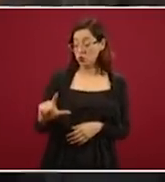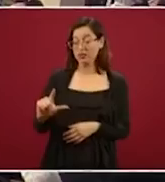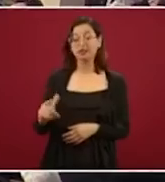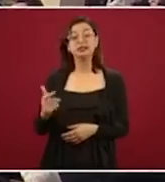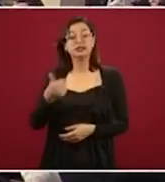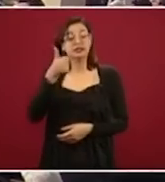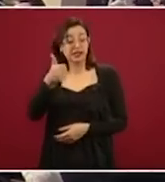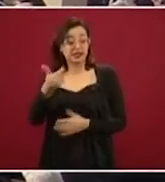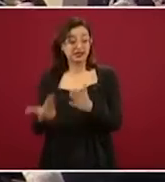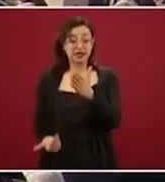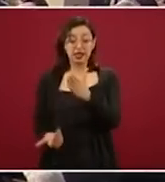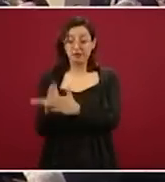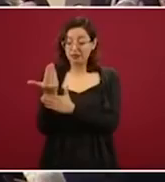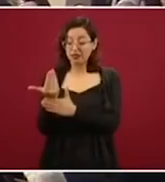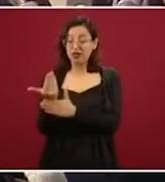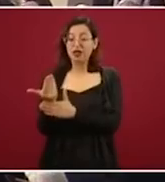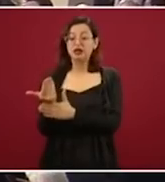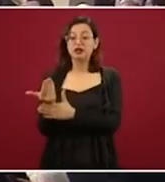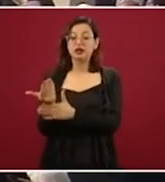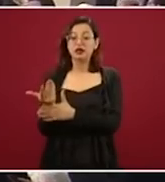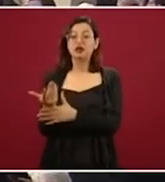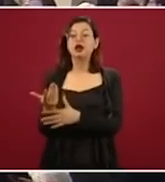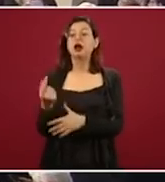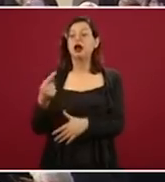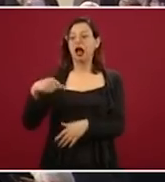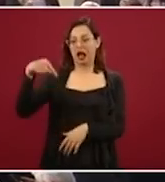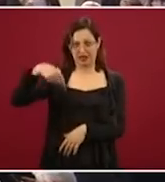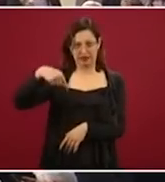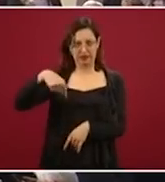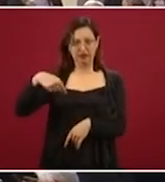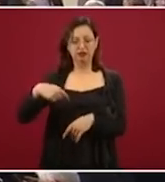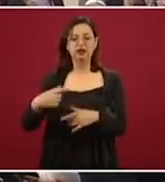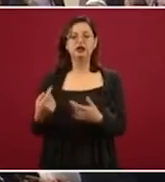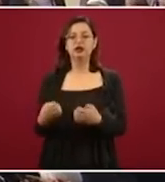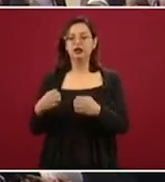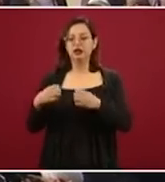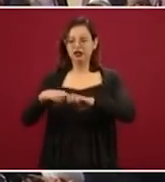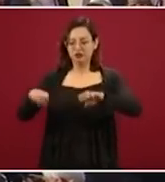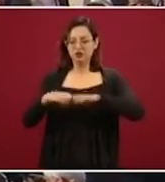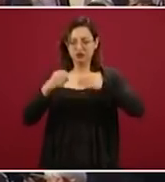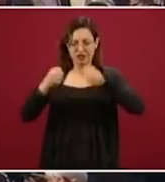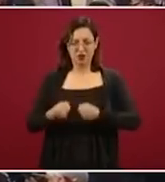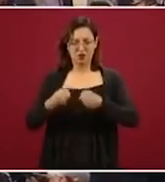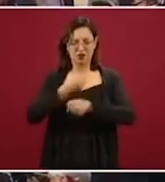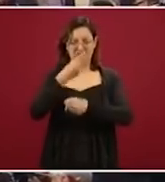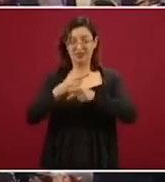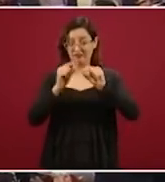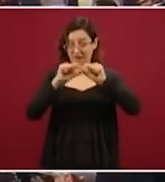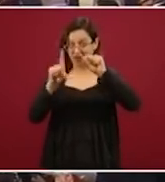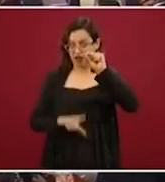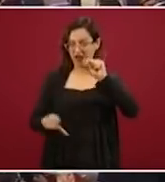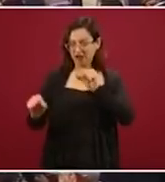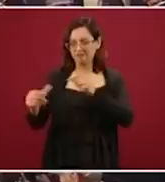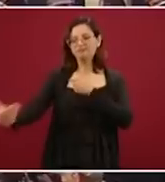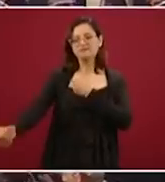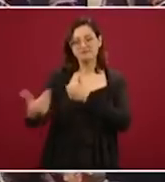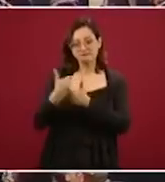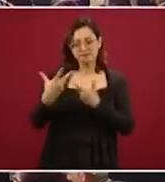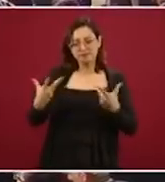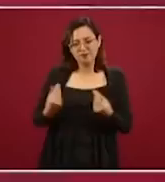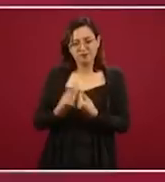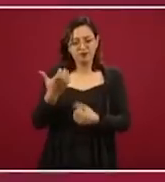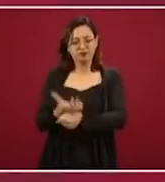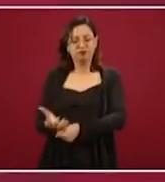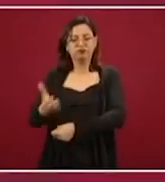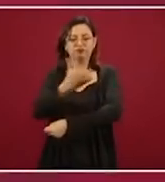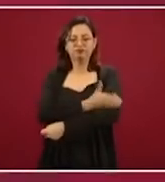6 de la mañana nos acompaña en la reunión de seguridad y